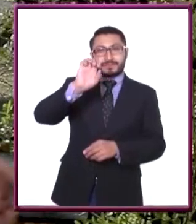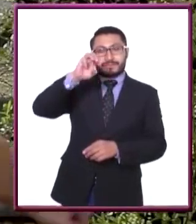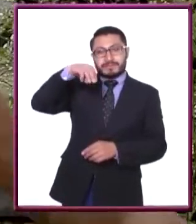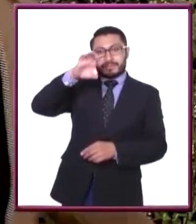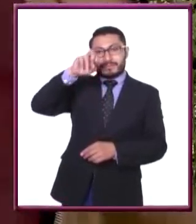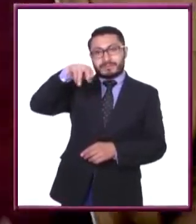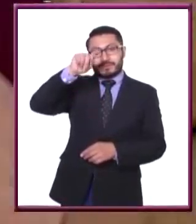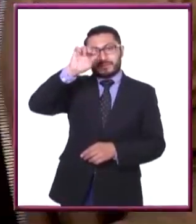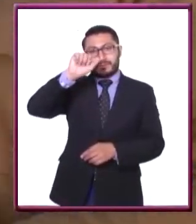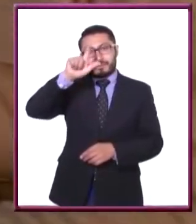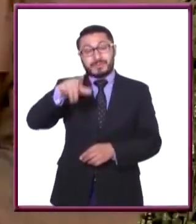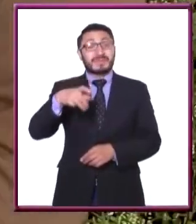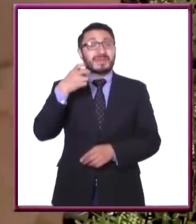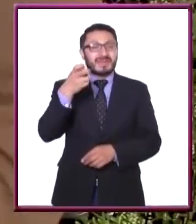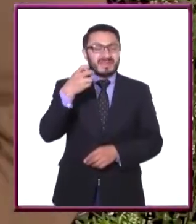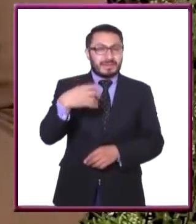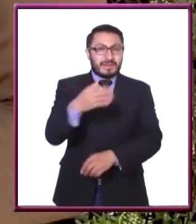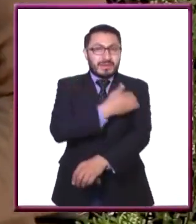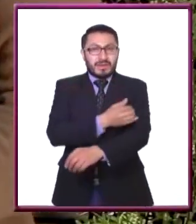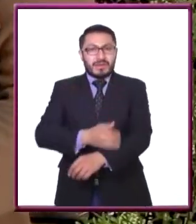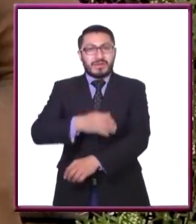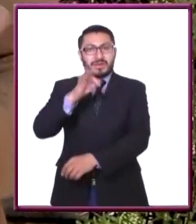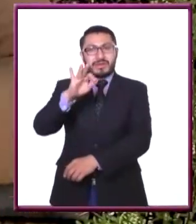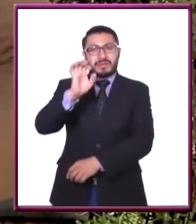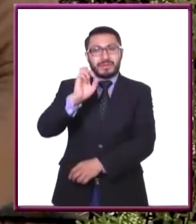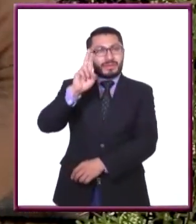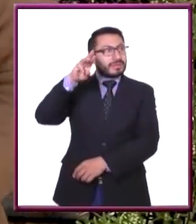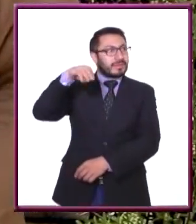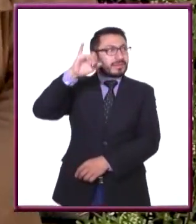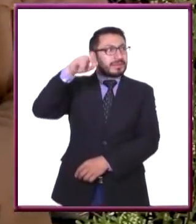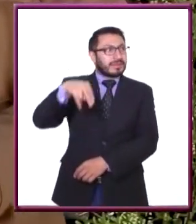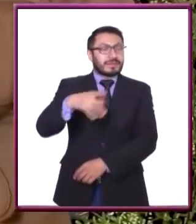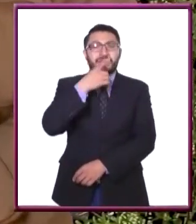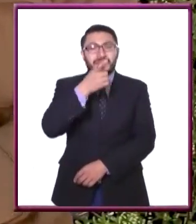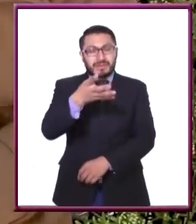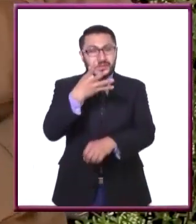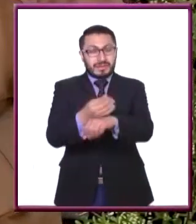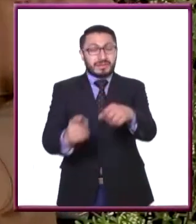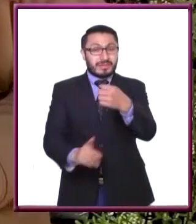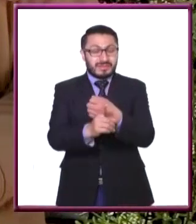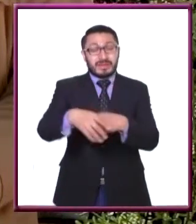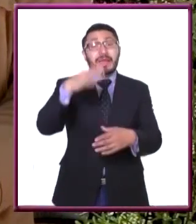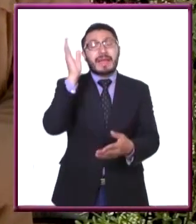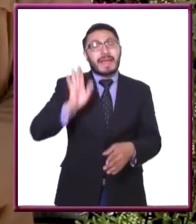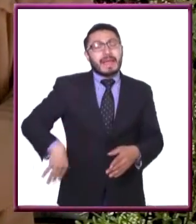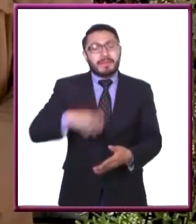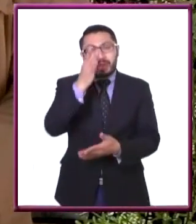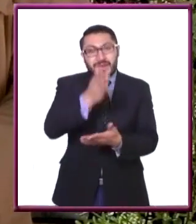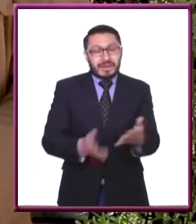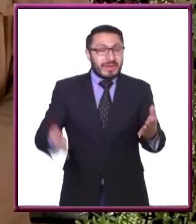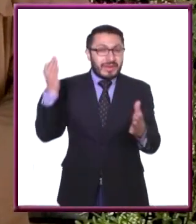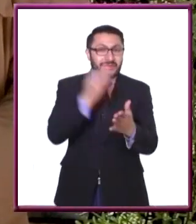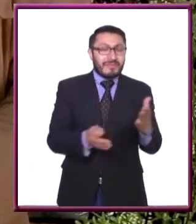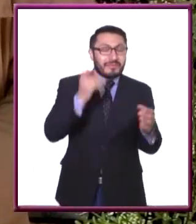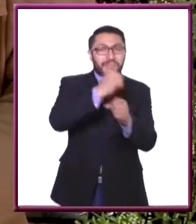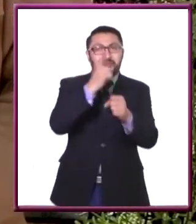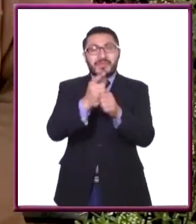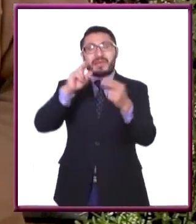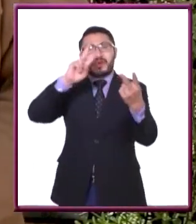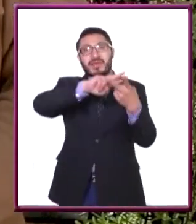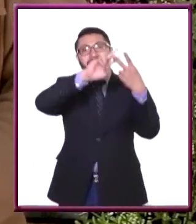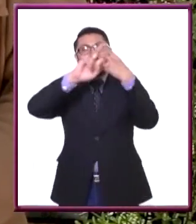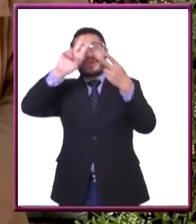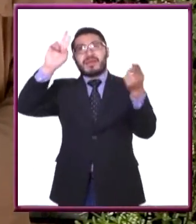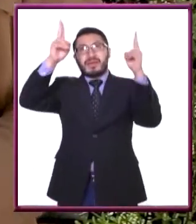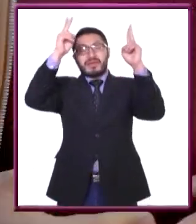Elemental, compañera. Esta es la manera en la que mi colega Fermi abordaría el problema. Bueno, y apenas vamos a la mitad. Falta ahora calcular el número de